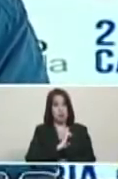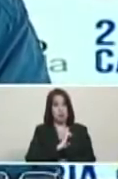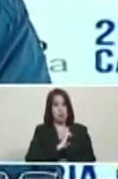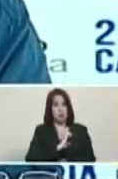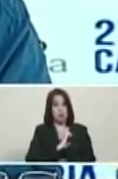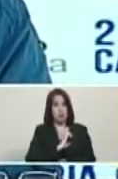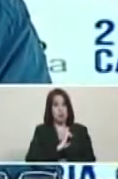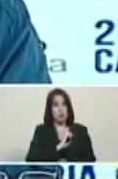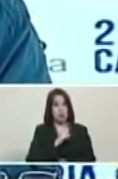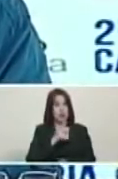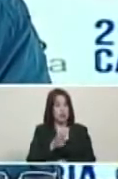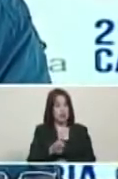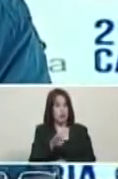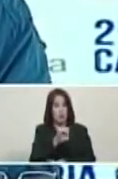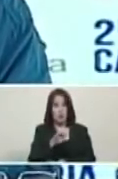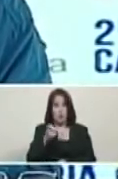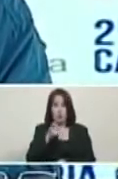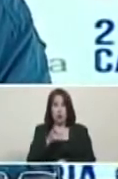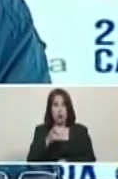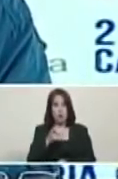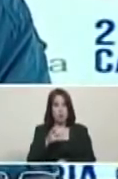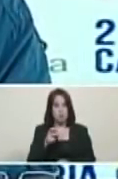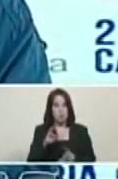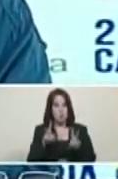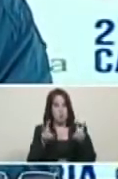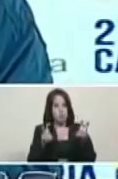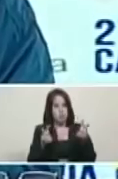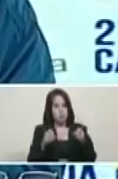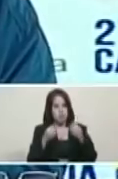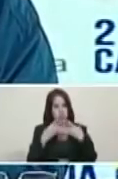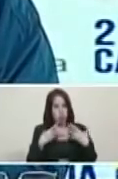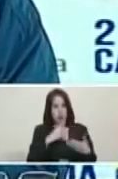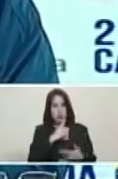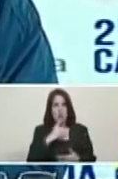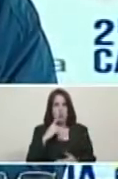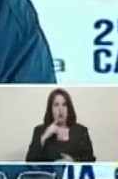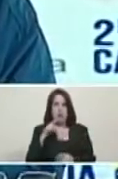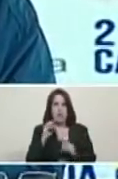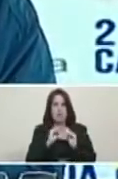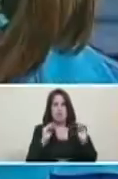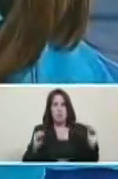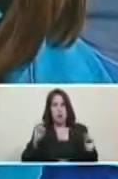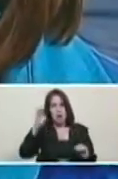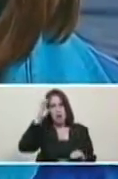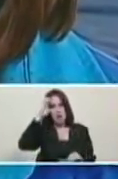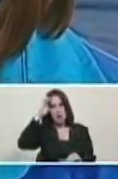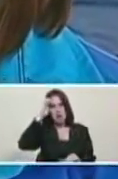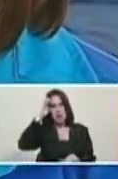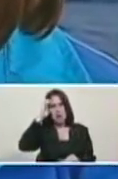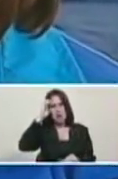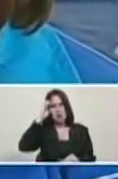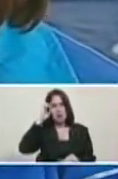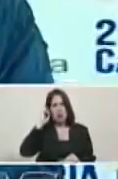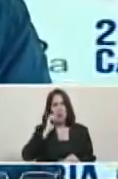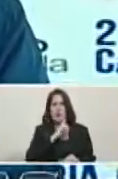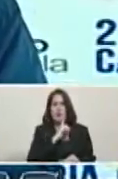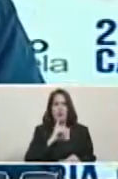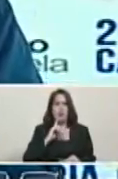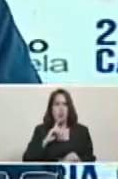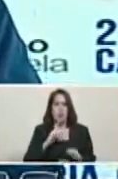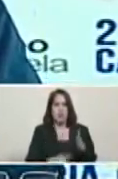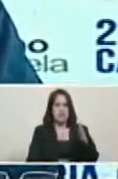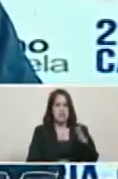tenemos que buscarle un buen nombre, ¿vale? Hay que llamar a Ernesto Villegas, que es bueno para los nombres. Ernesto Villegas fue el que creó el nombre Chamba Juvenil.